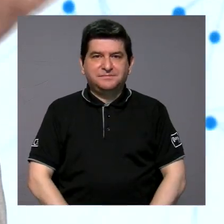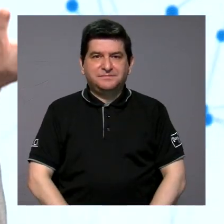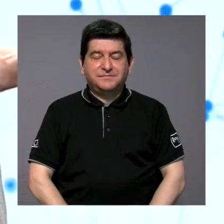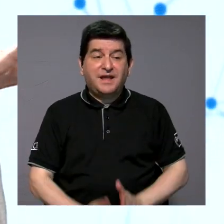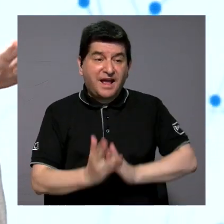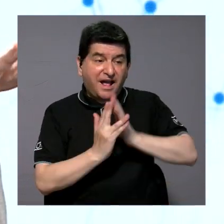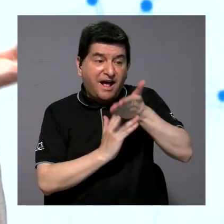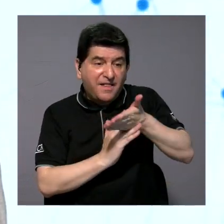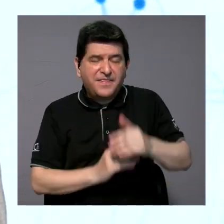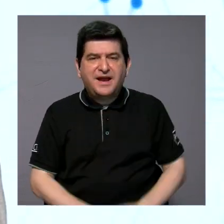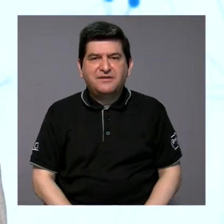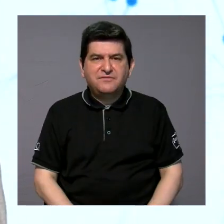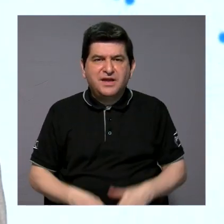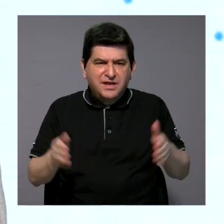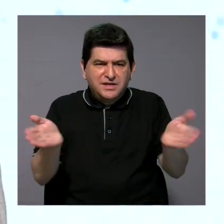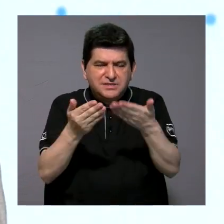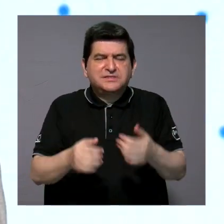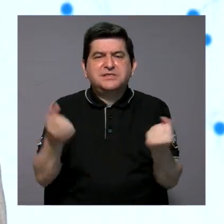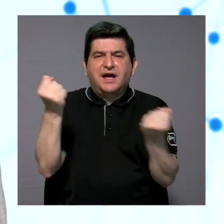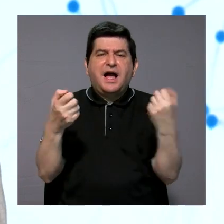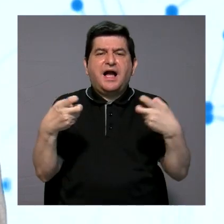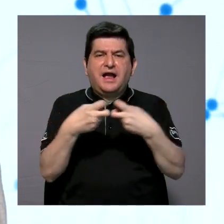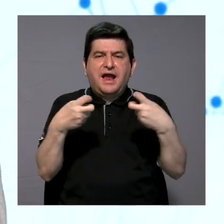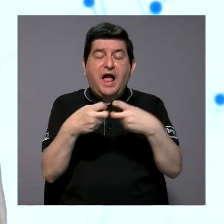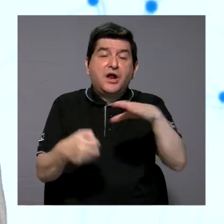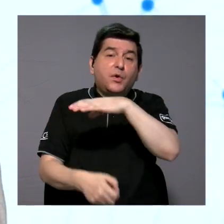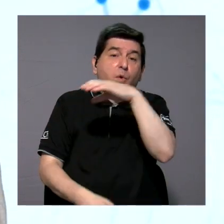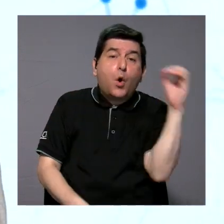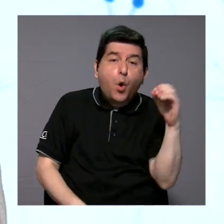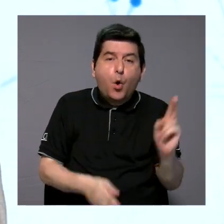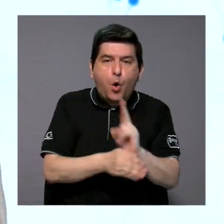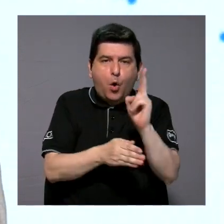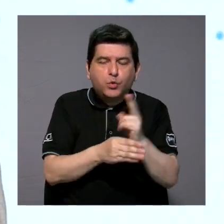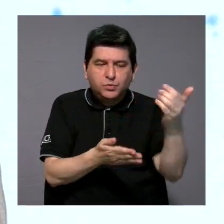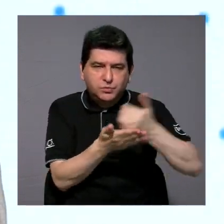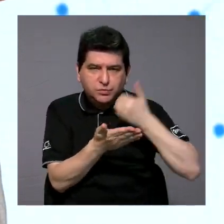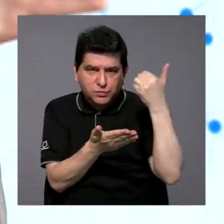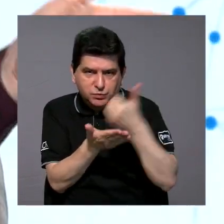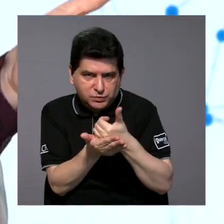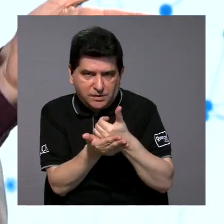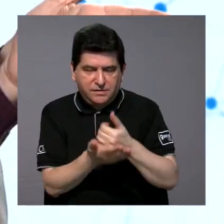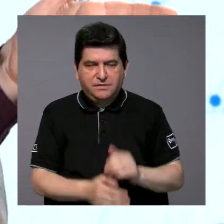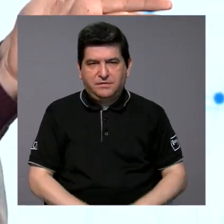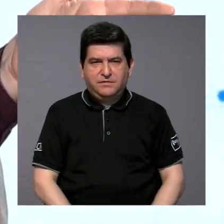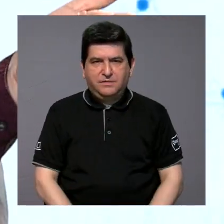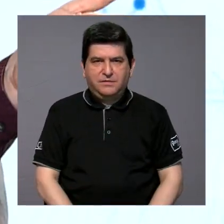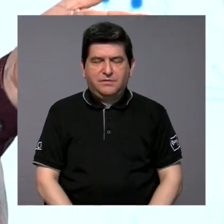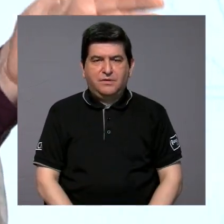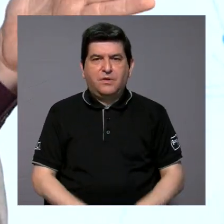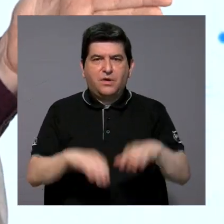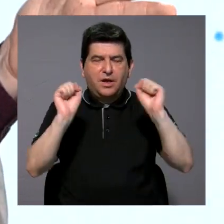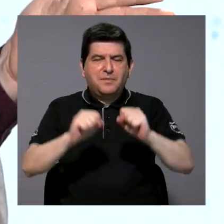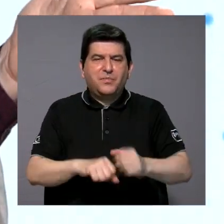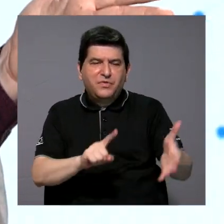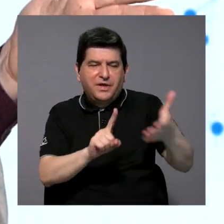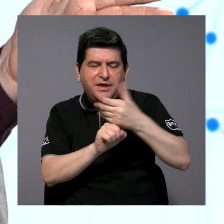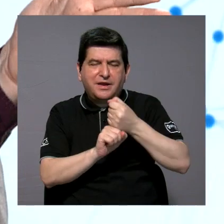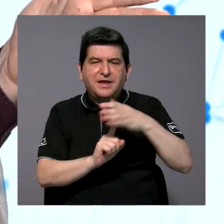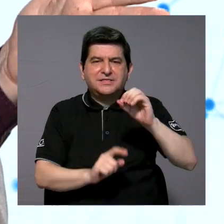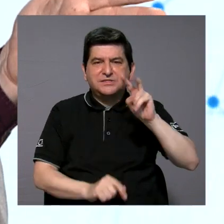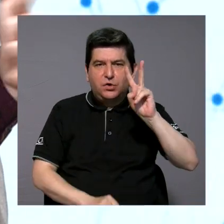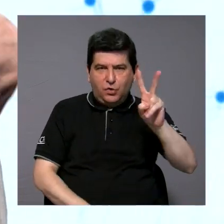por medio de incentivos a los autos eléctricos, o podríamos usar esos recursos en captura de